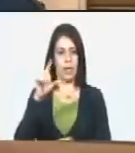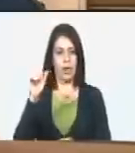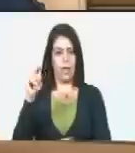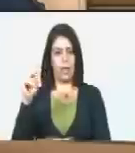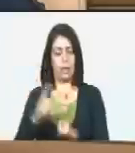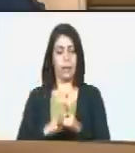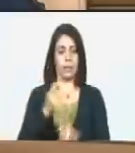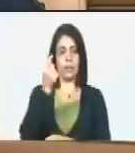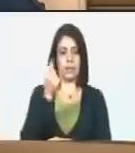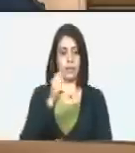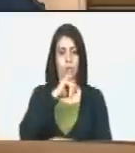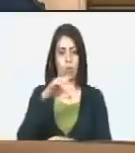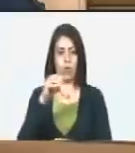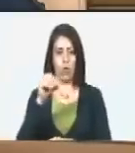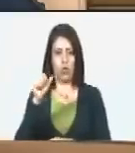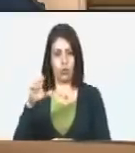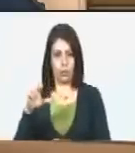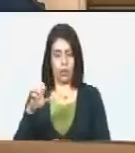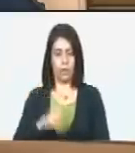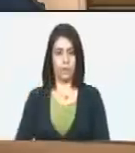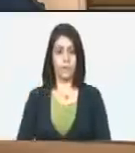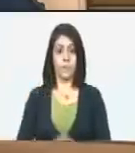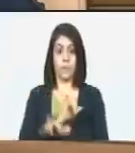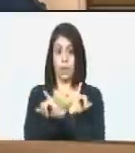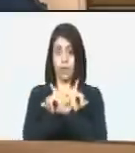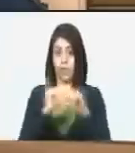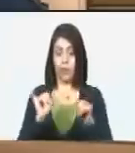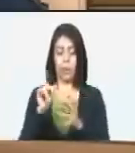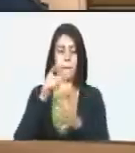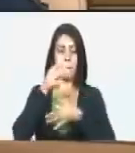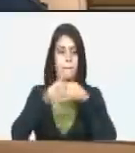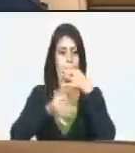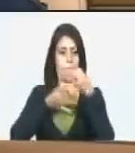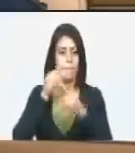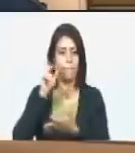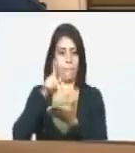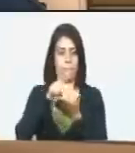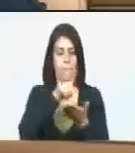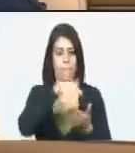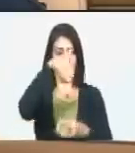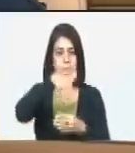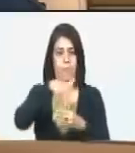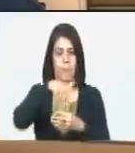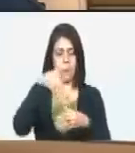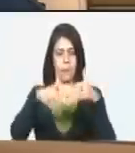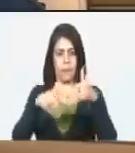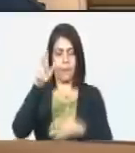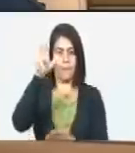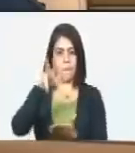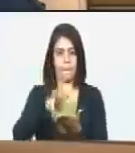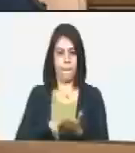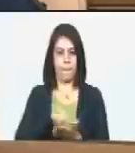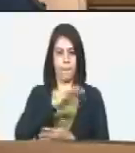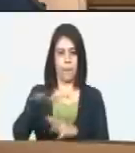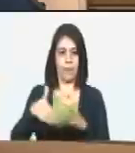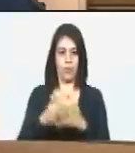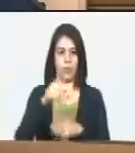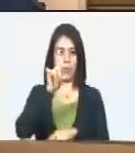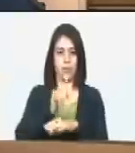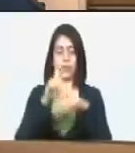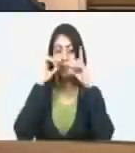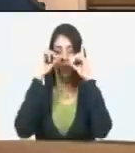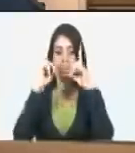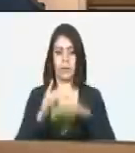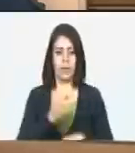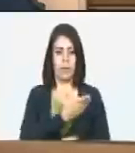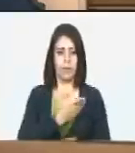José Gregorio Correa. Finalizadas las intervenciones y sometido a votación, resultó aprobado por unanimidad. El presidente